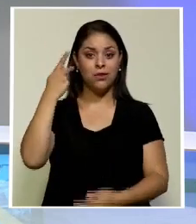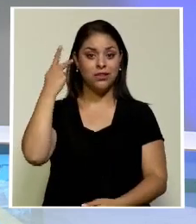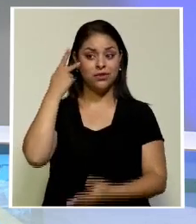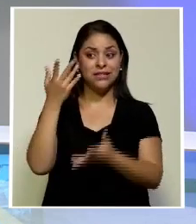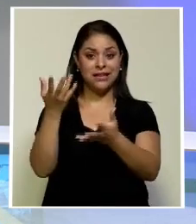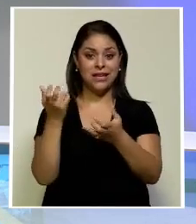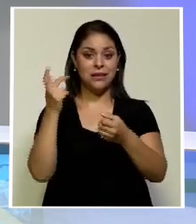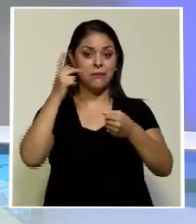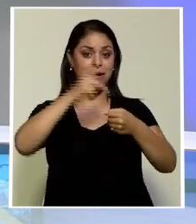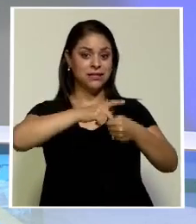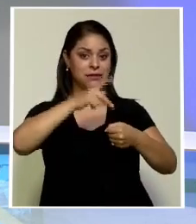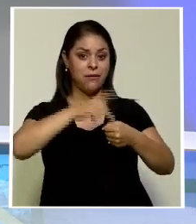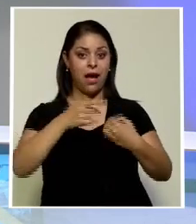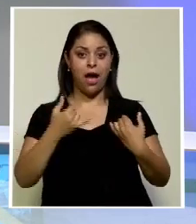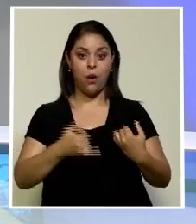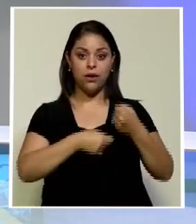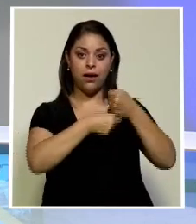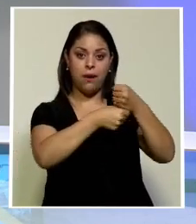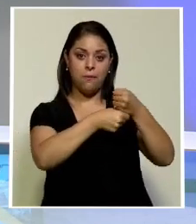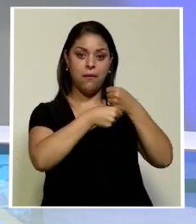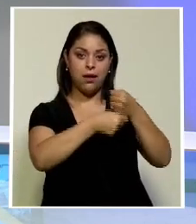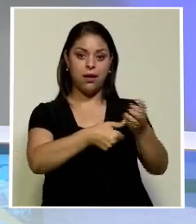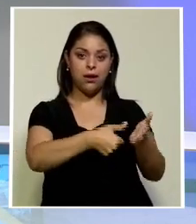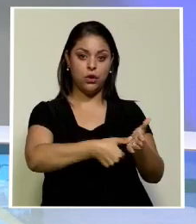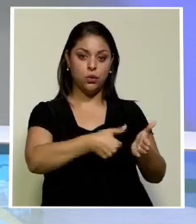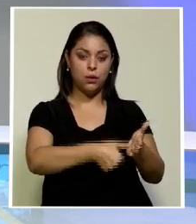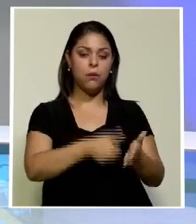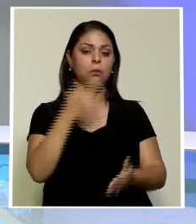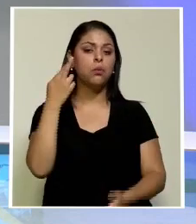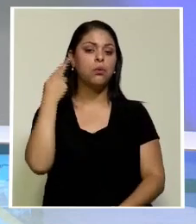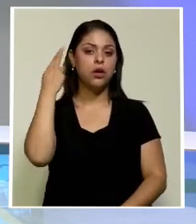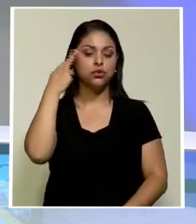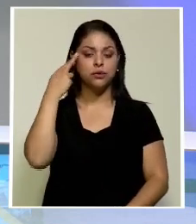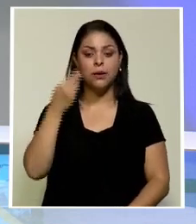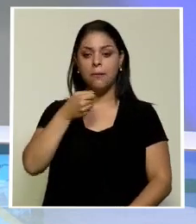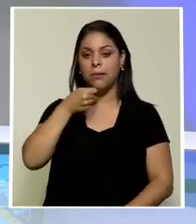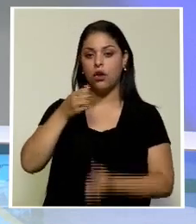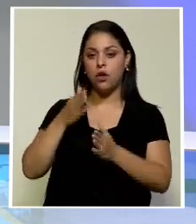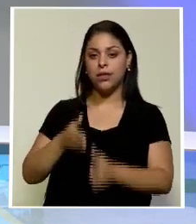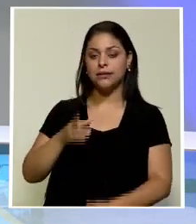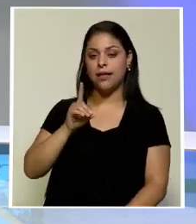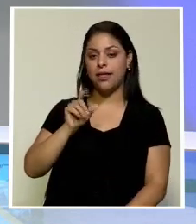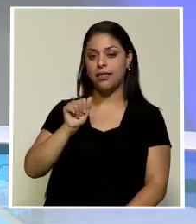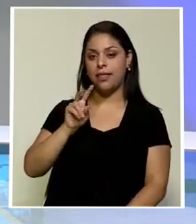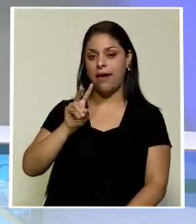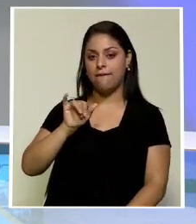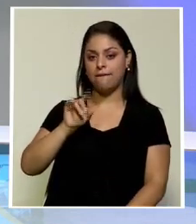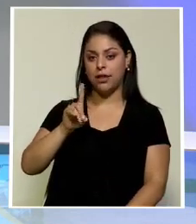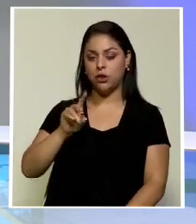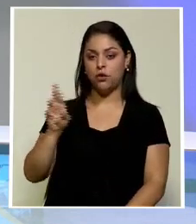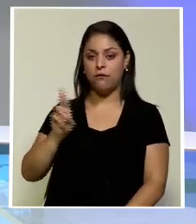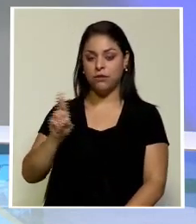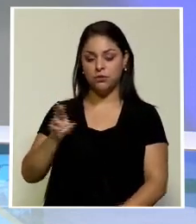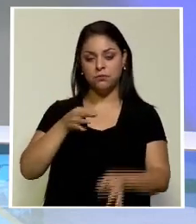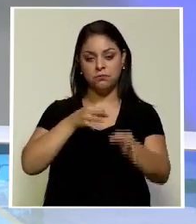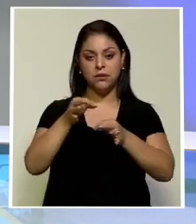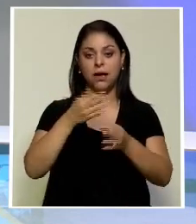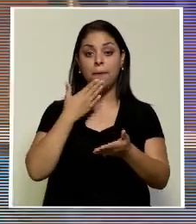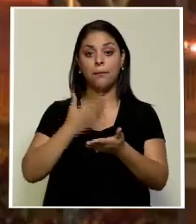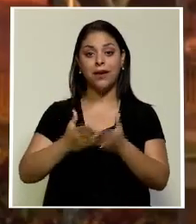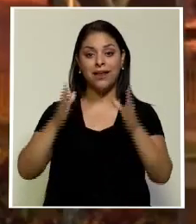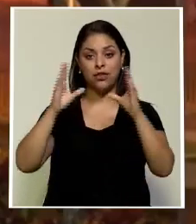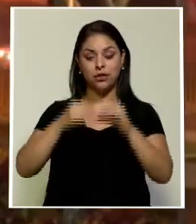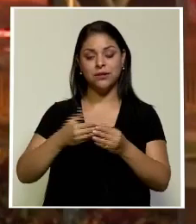participando en esta campaña electoral. La razón, el periodista David Roversi nos lo explica. Buenas noches, David, adelante con la información.